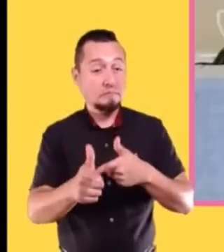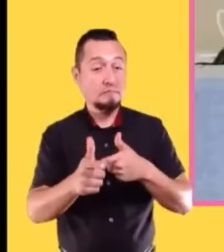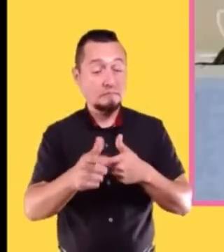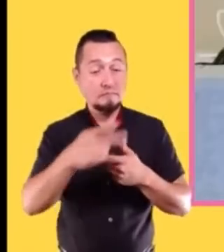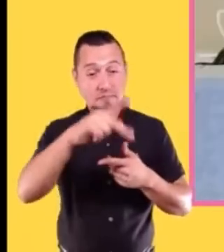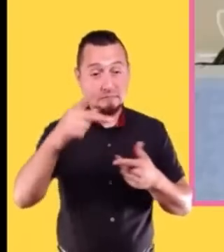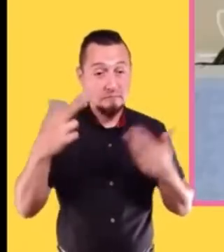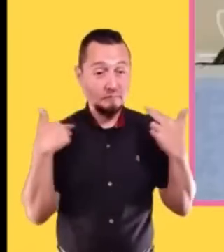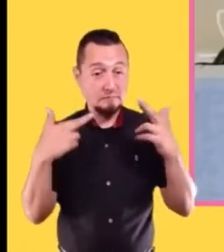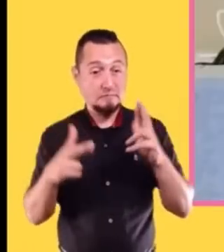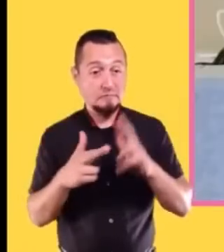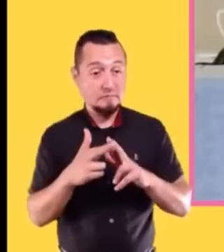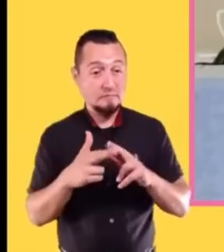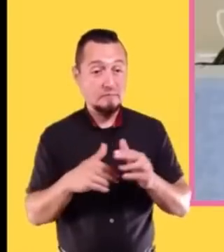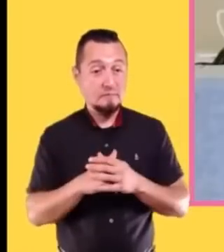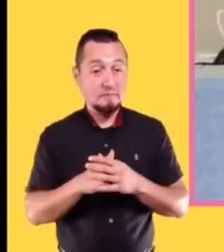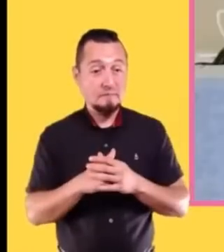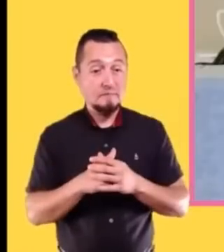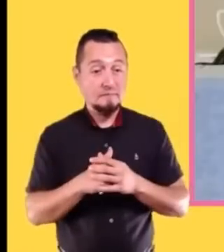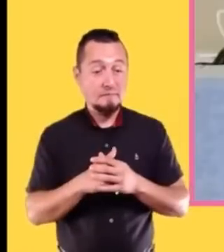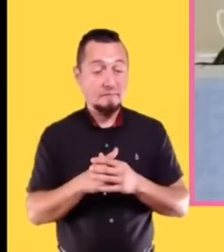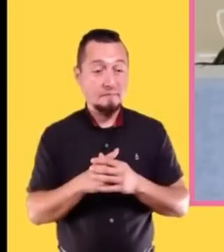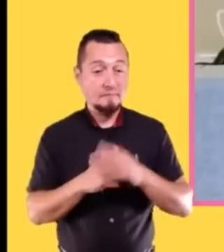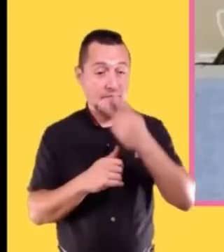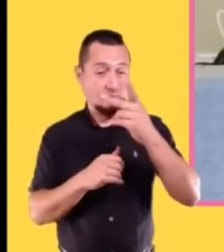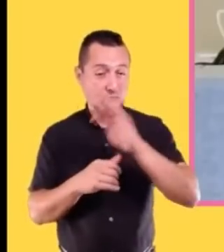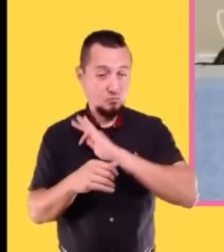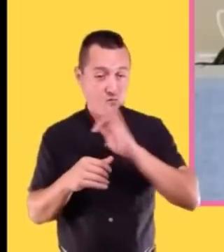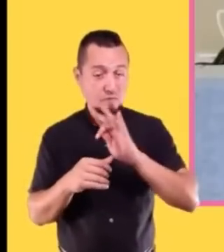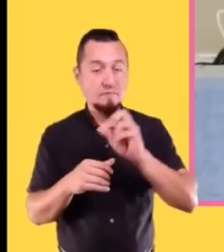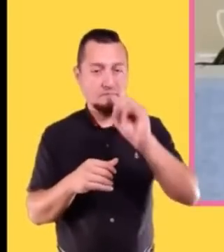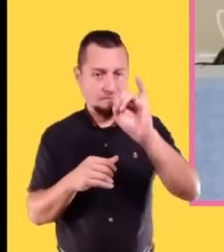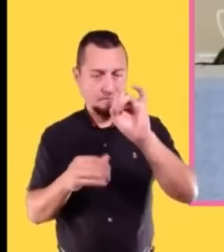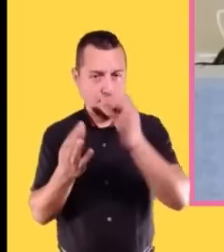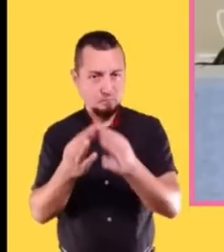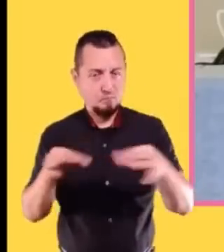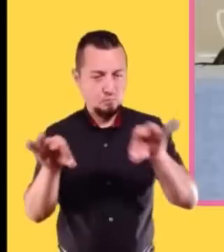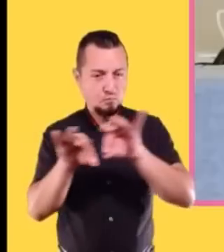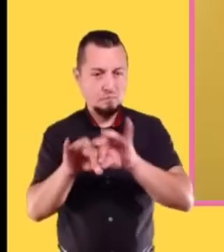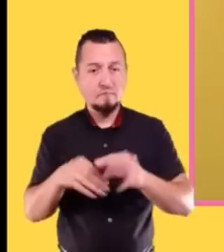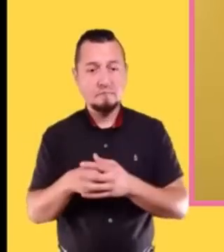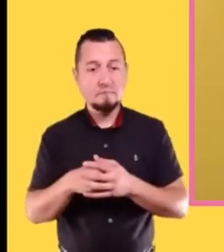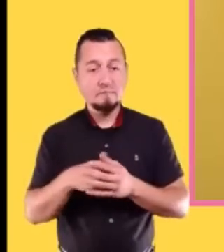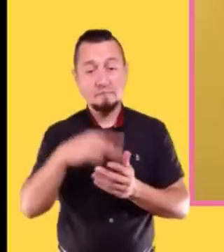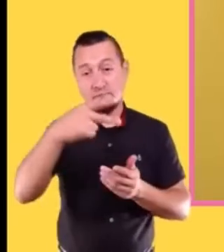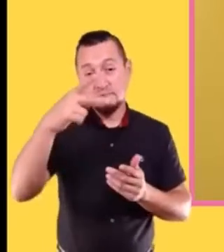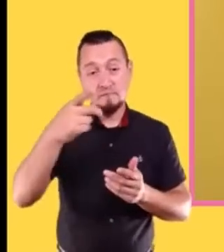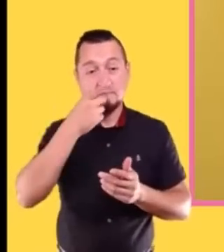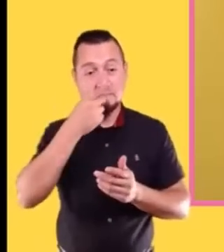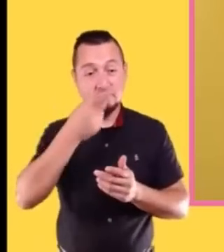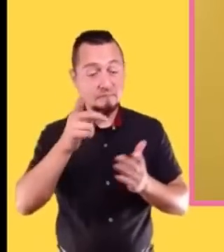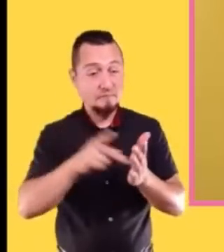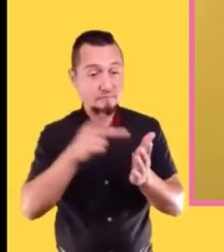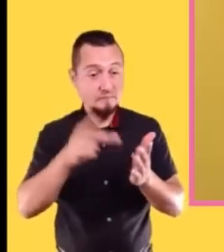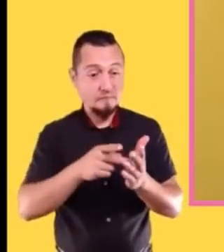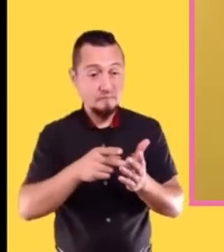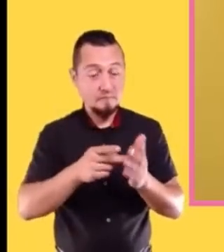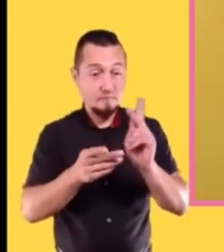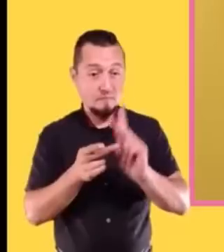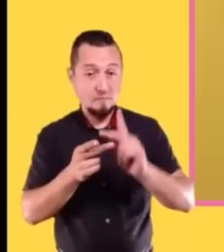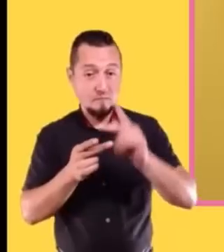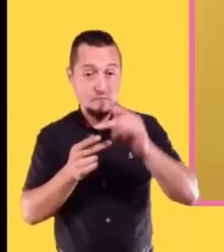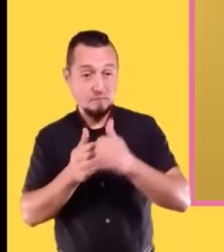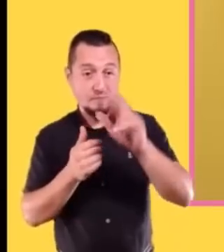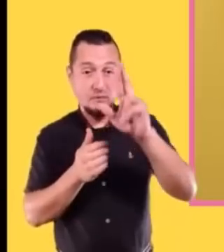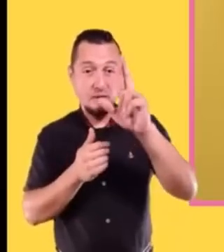Si nos puede precisar nada más ese punto. sí, como no, bien importante. Es que, como lo ha dicho el gobernador, el proyecto educativo Recrea todo el